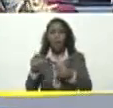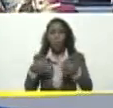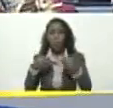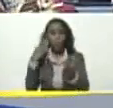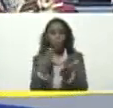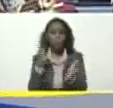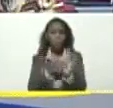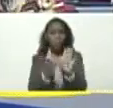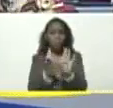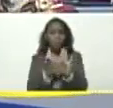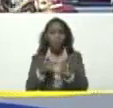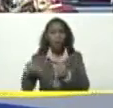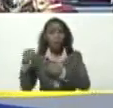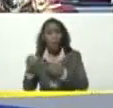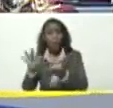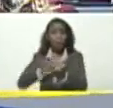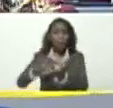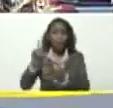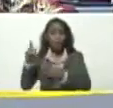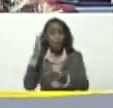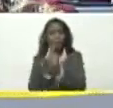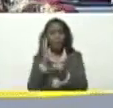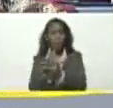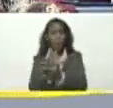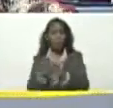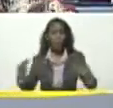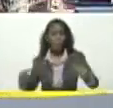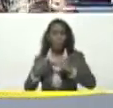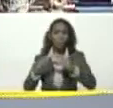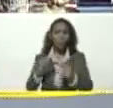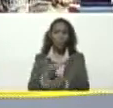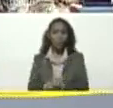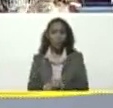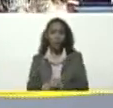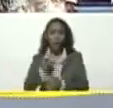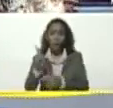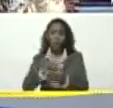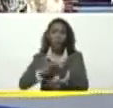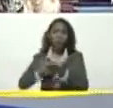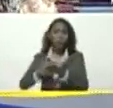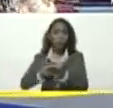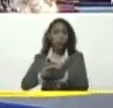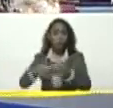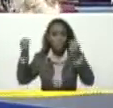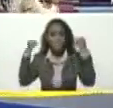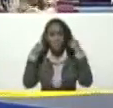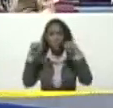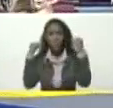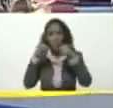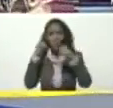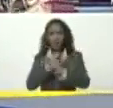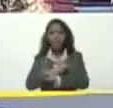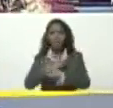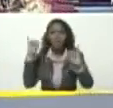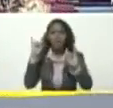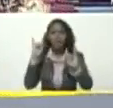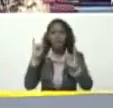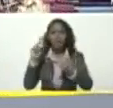grandes soluciones que siempre se encuentran. Se resolvió en la práctica. Al final